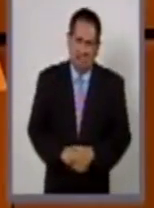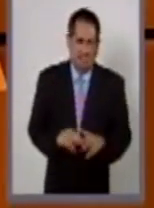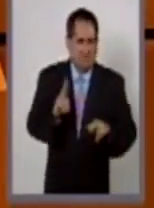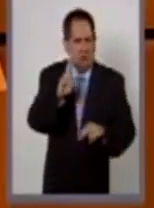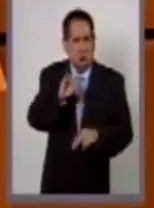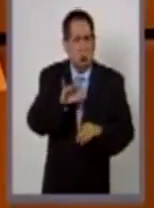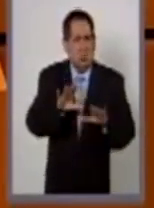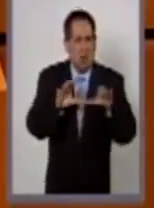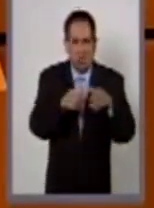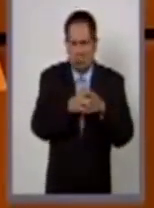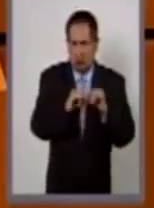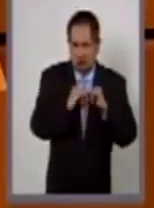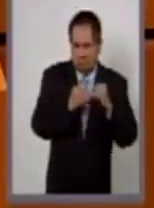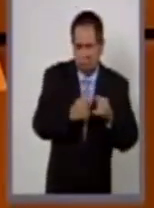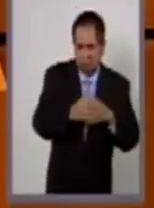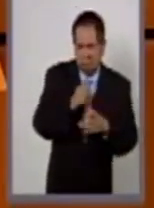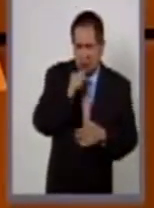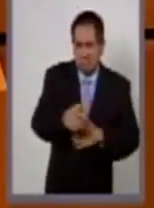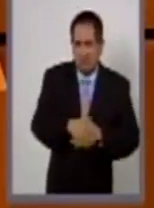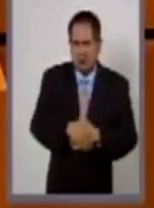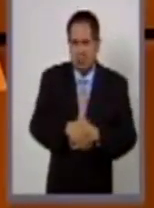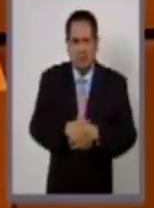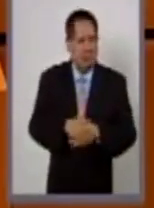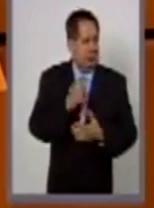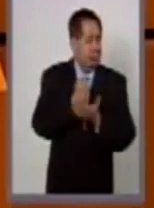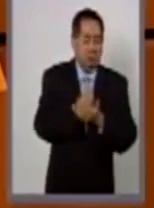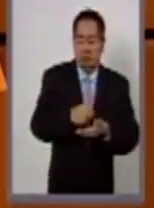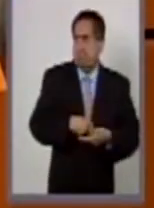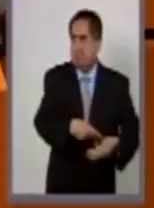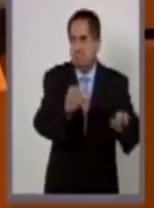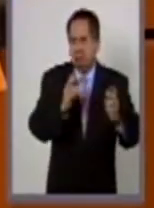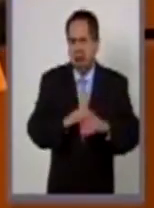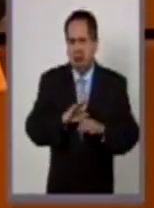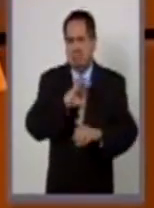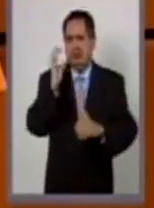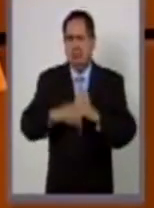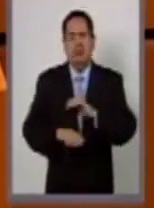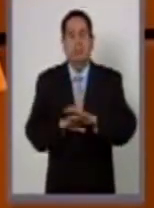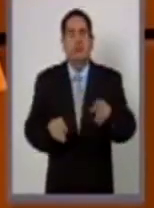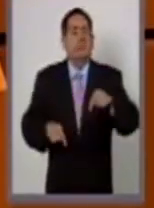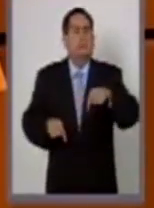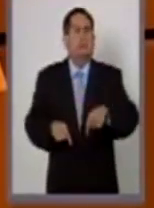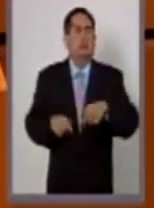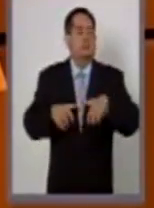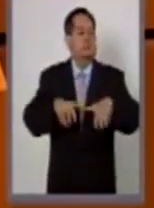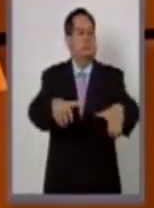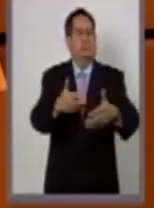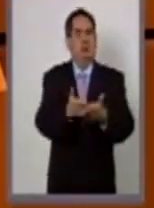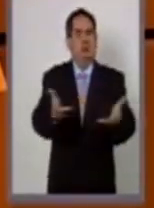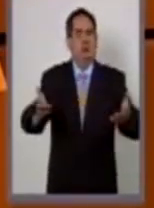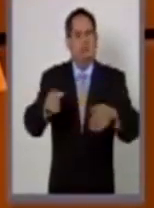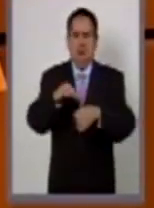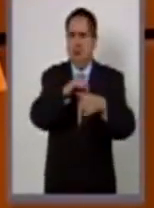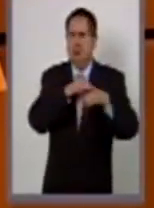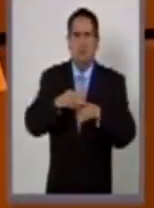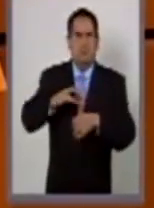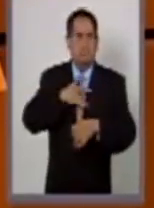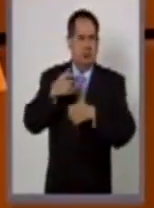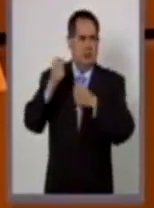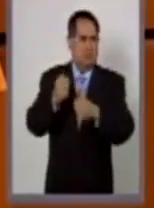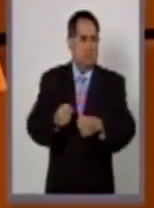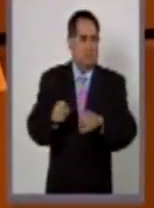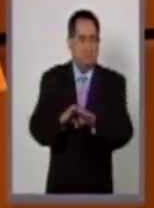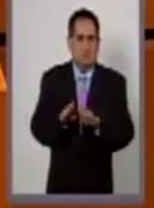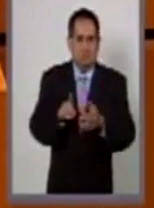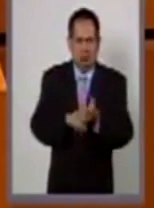Nunca se reunieron, ¿eh? Ya fueron aprobados y se acabó. Y aquí tienen la votación asegurada,